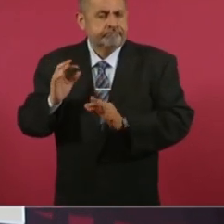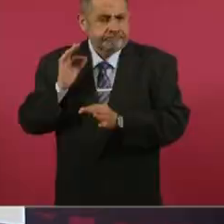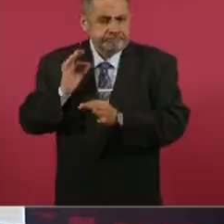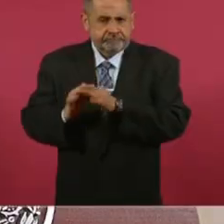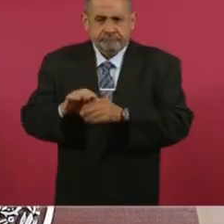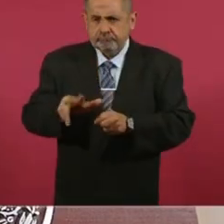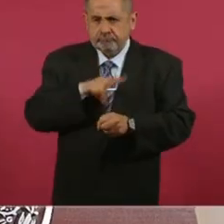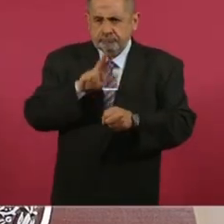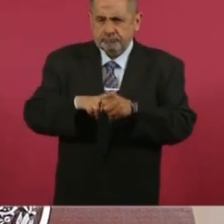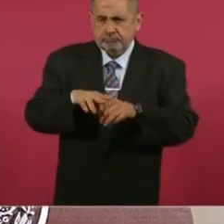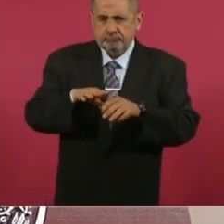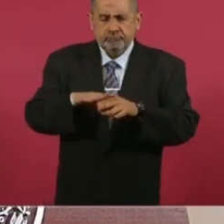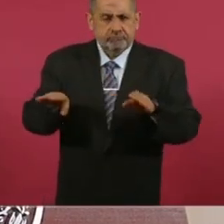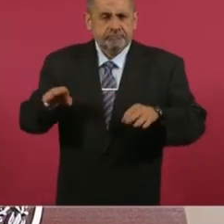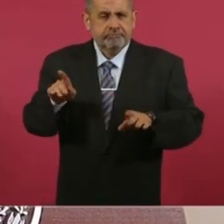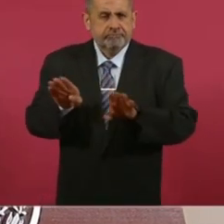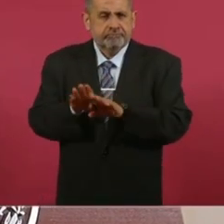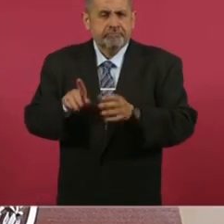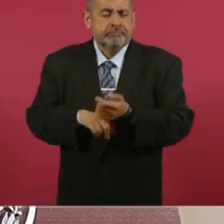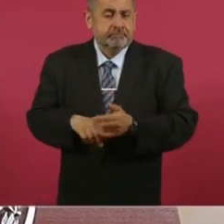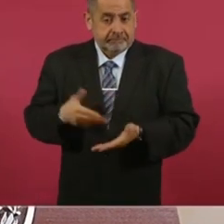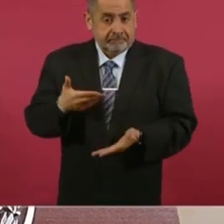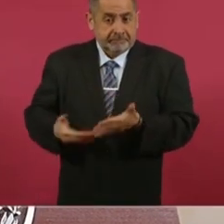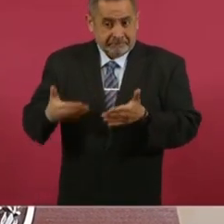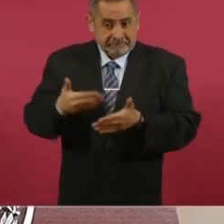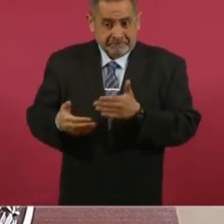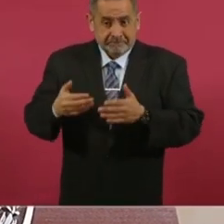sino la mitad, si les va bien.